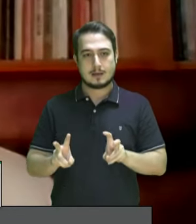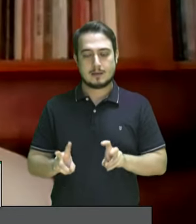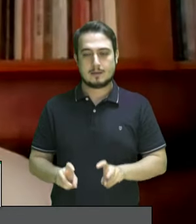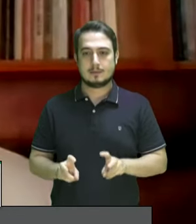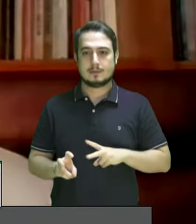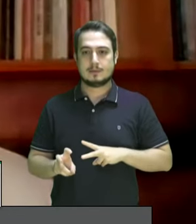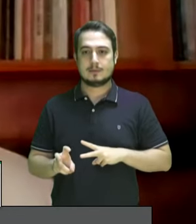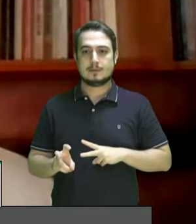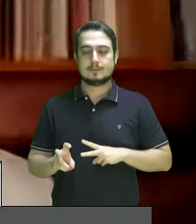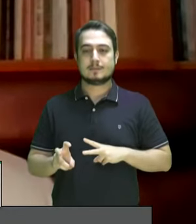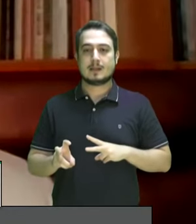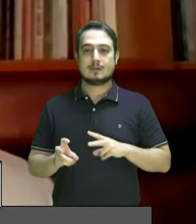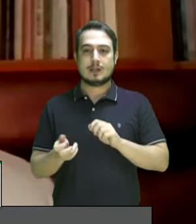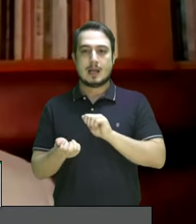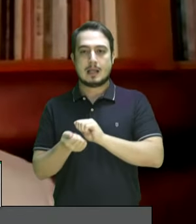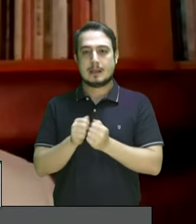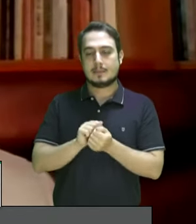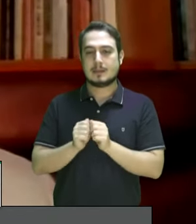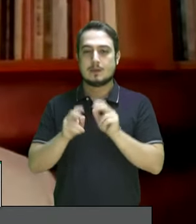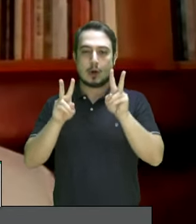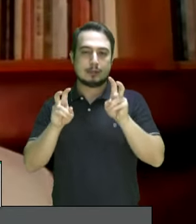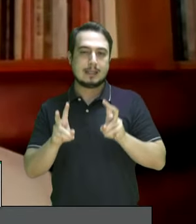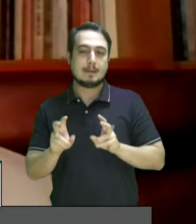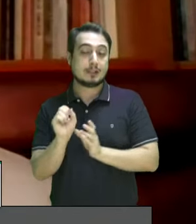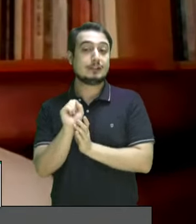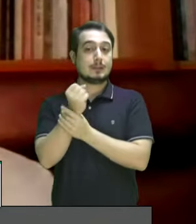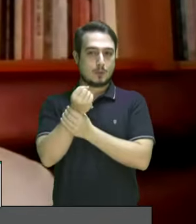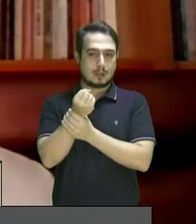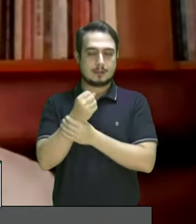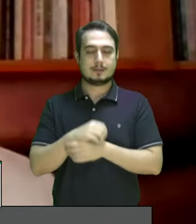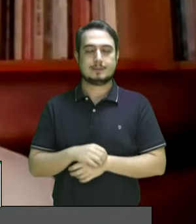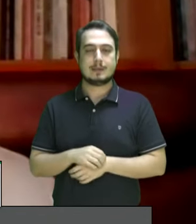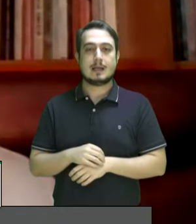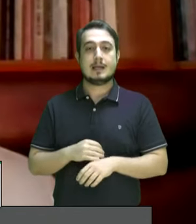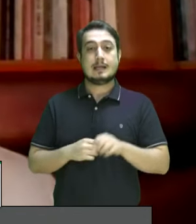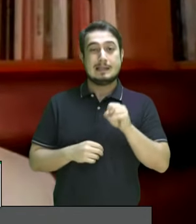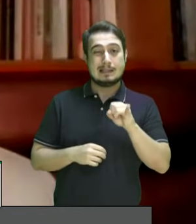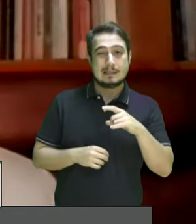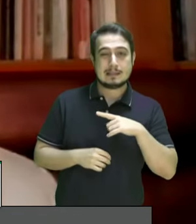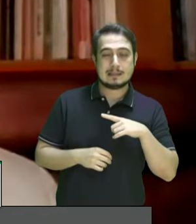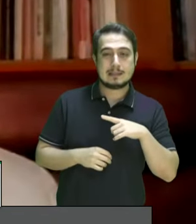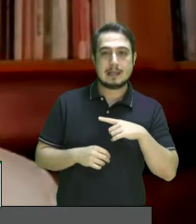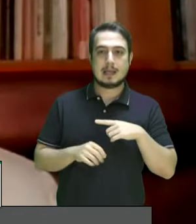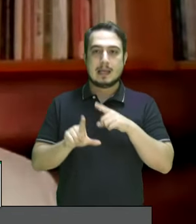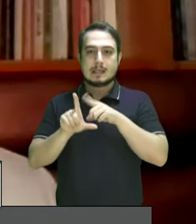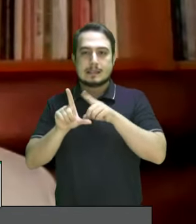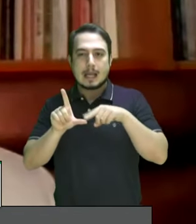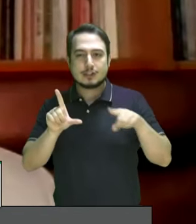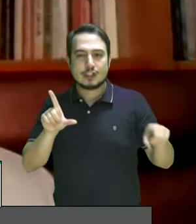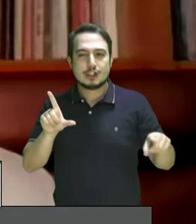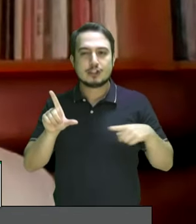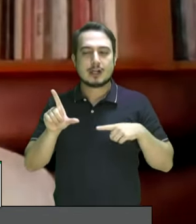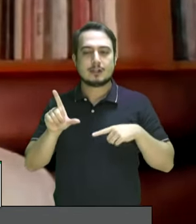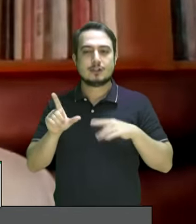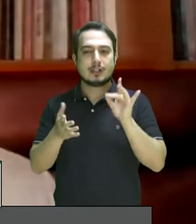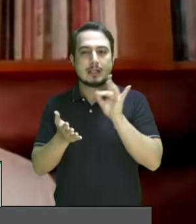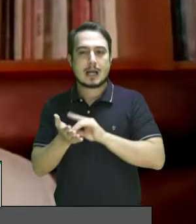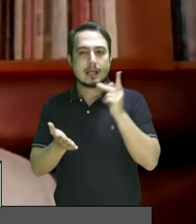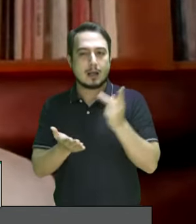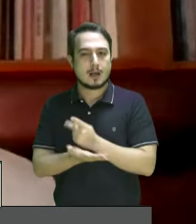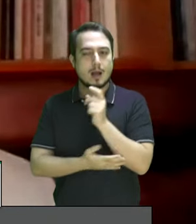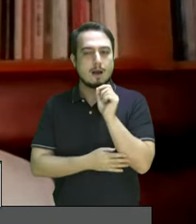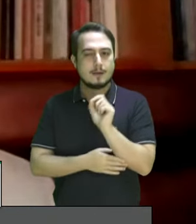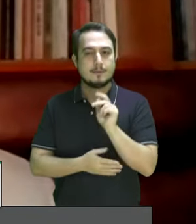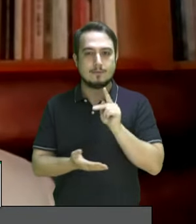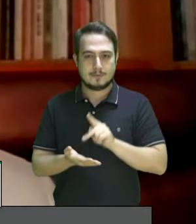manejo de la seguridad si llevan estadísticas desagregadas de casos concretos de aplicación